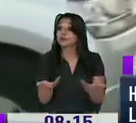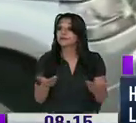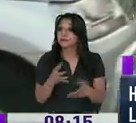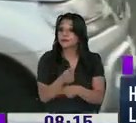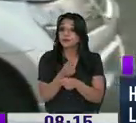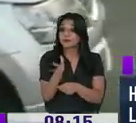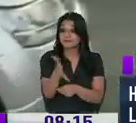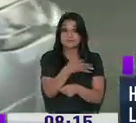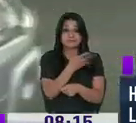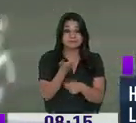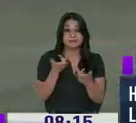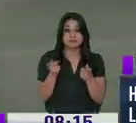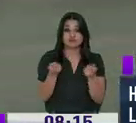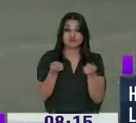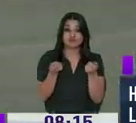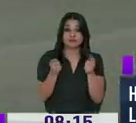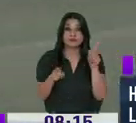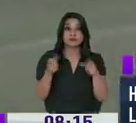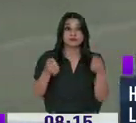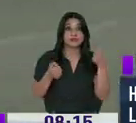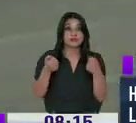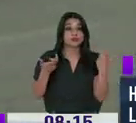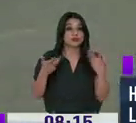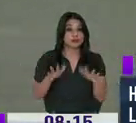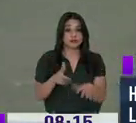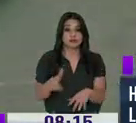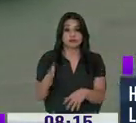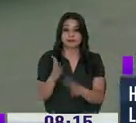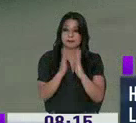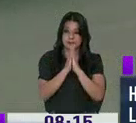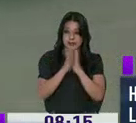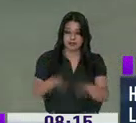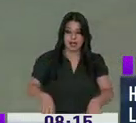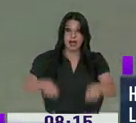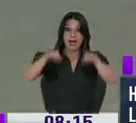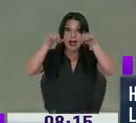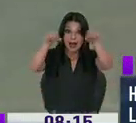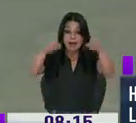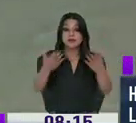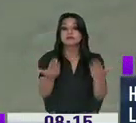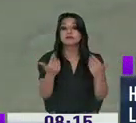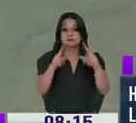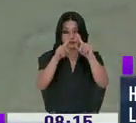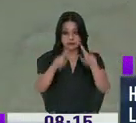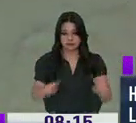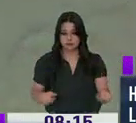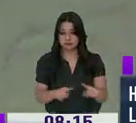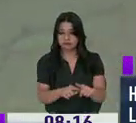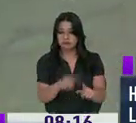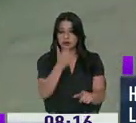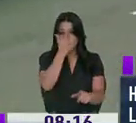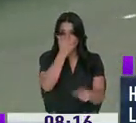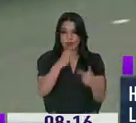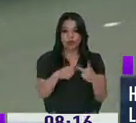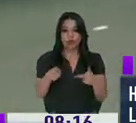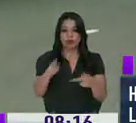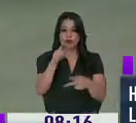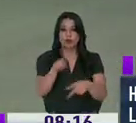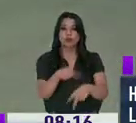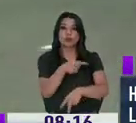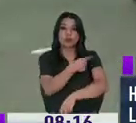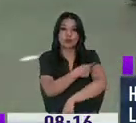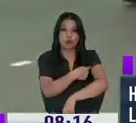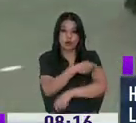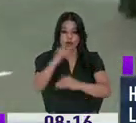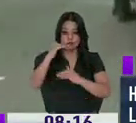agentes civiles de tránsito. Hay varios vehículos ya que les piden que abran los capot para que puedan revisar este material. Vamos a hablar entonces